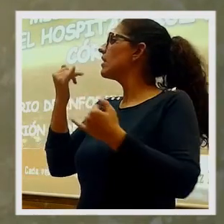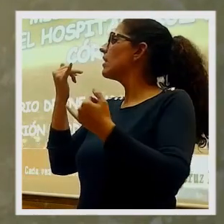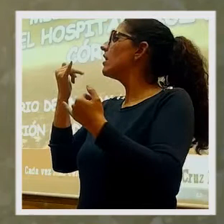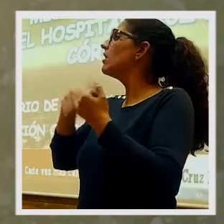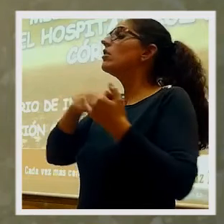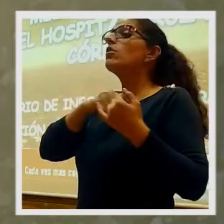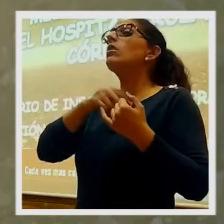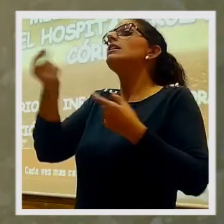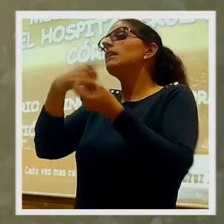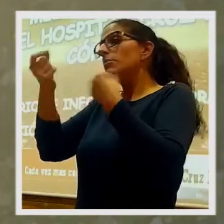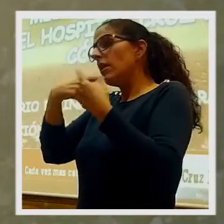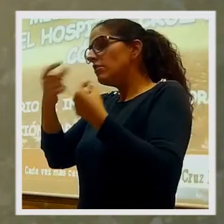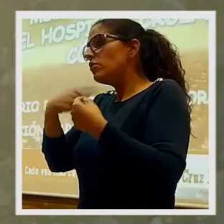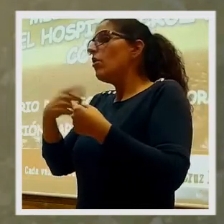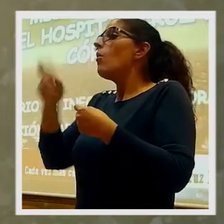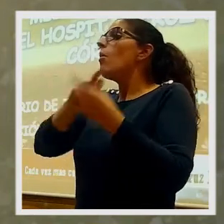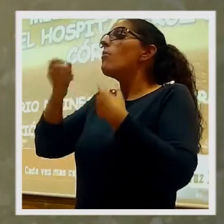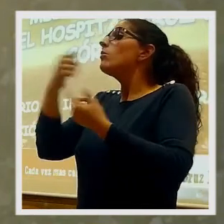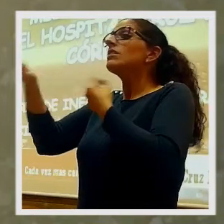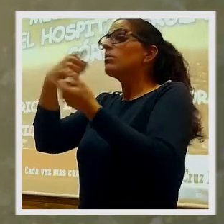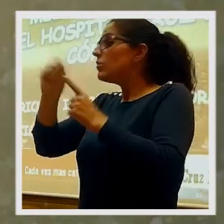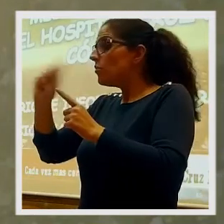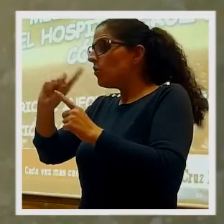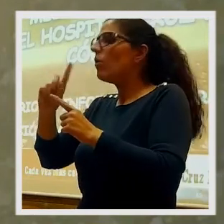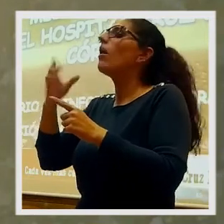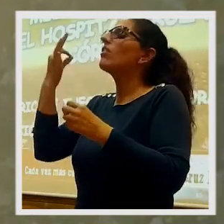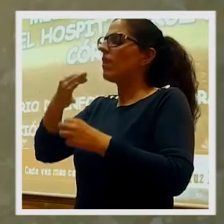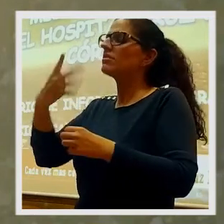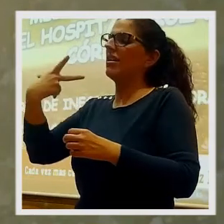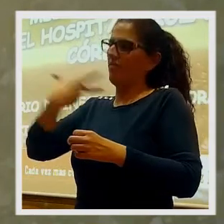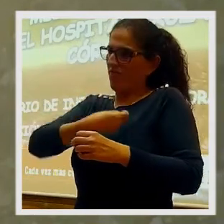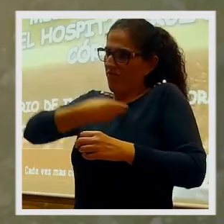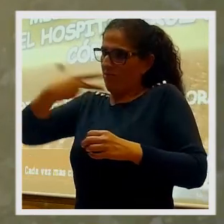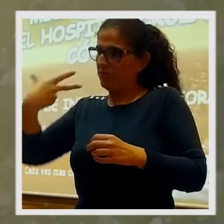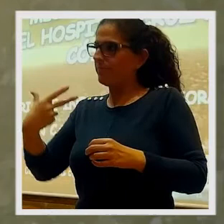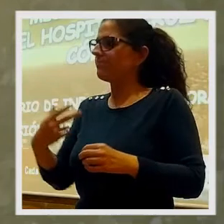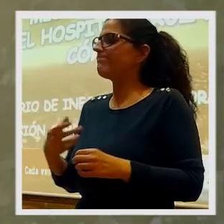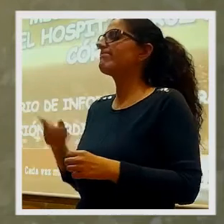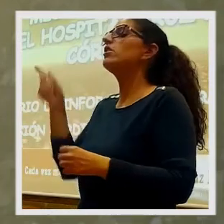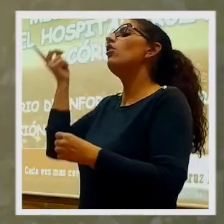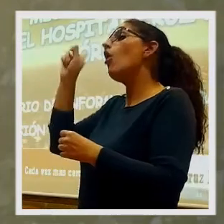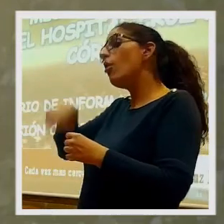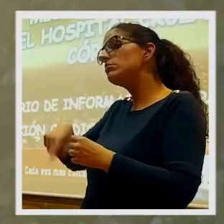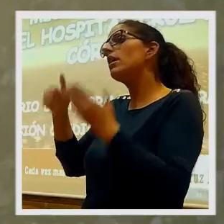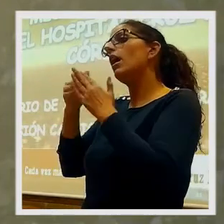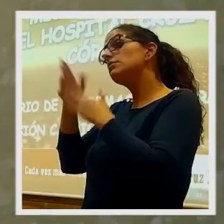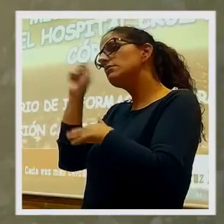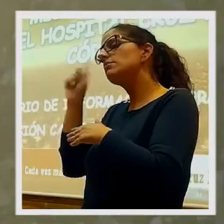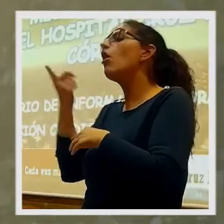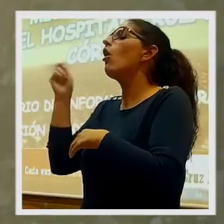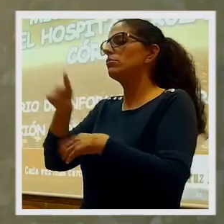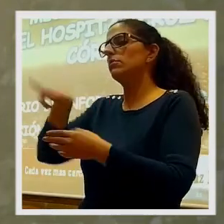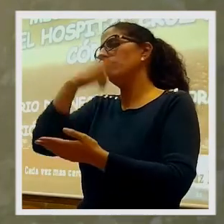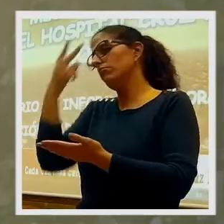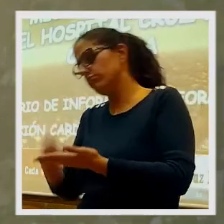no se deshacían estos, me tendrían que hacer una punción. Pero 3 días después se me repitió el síncope. Otra vez la